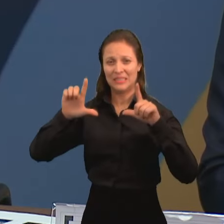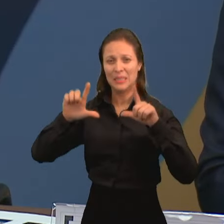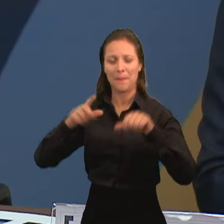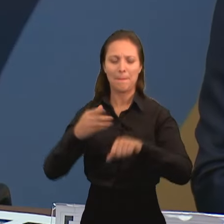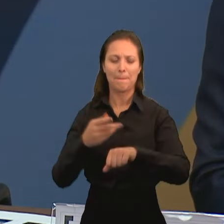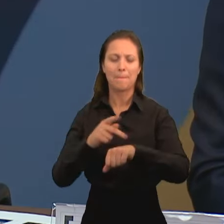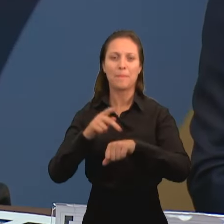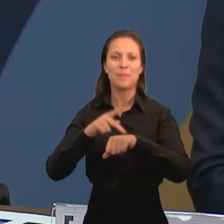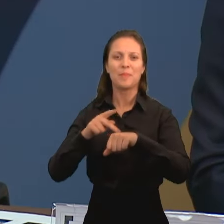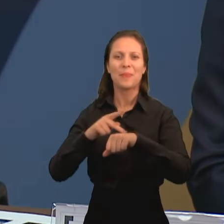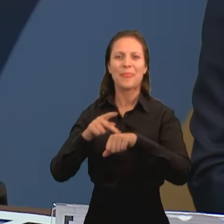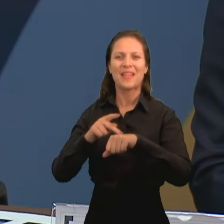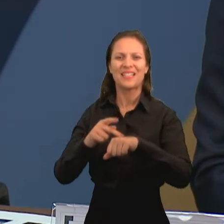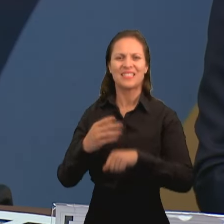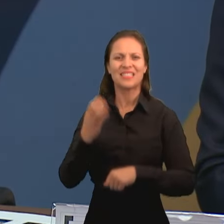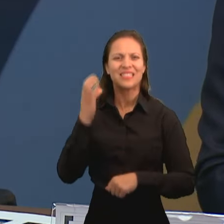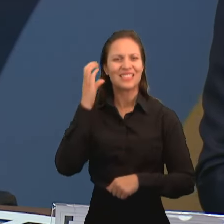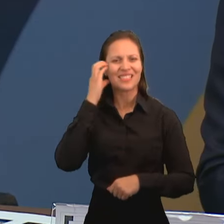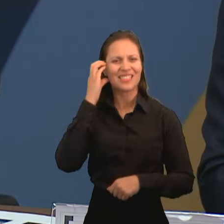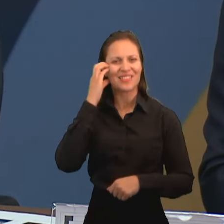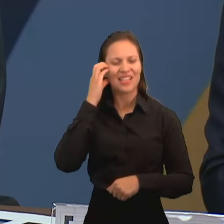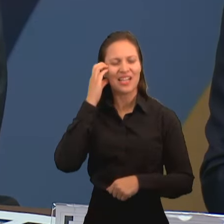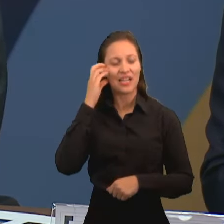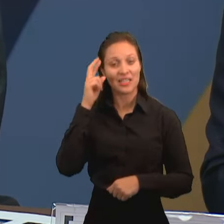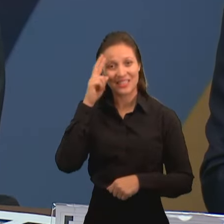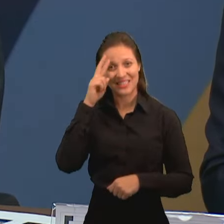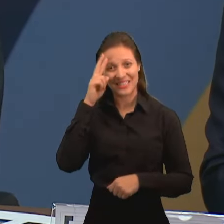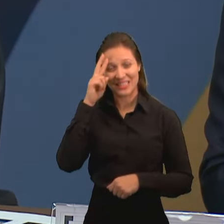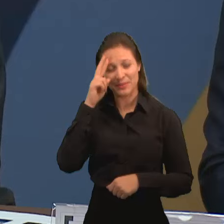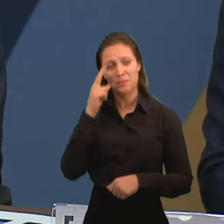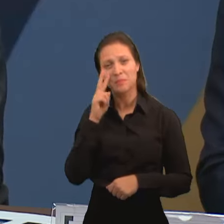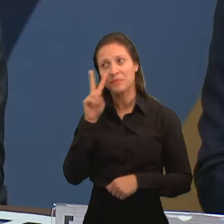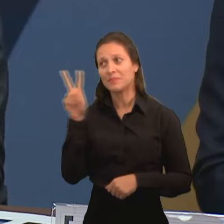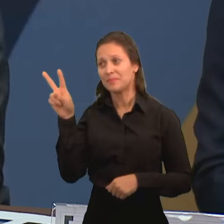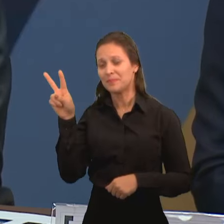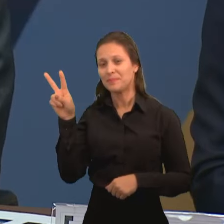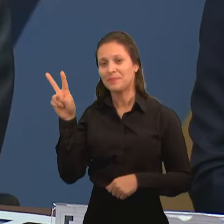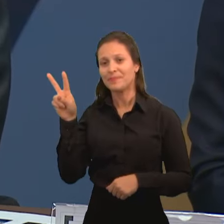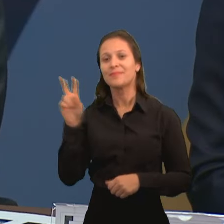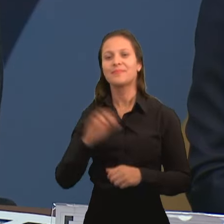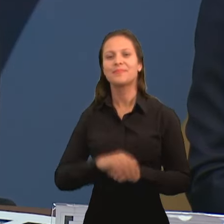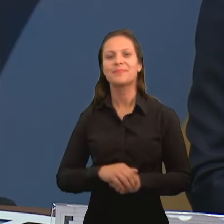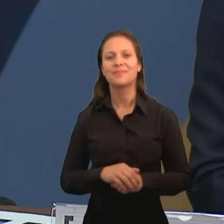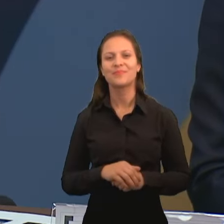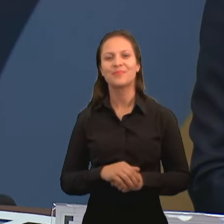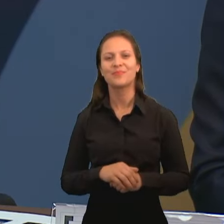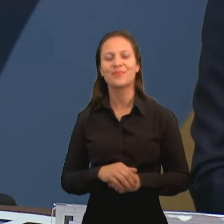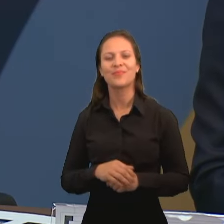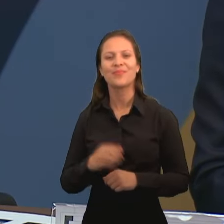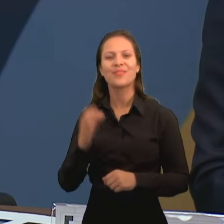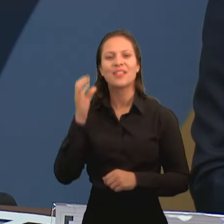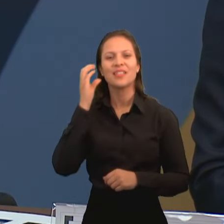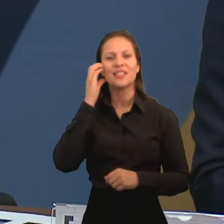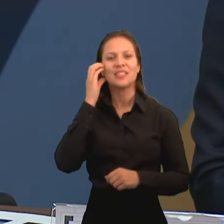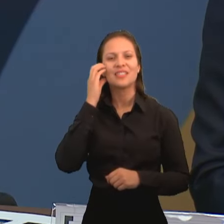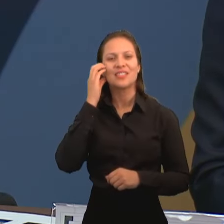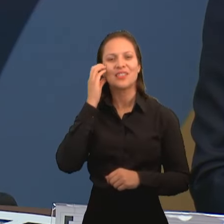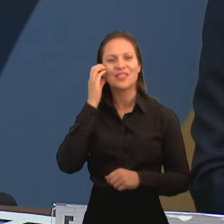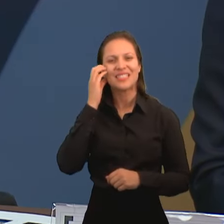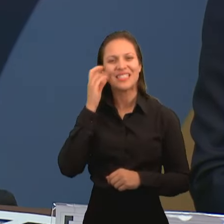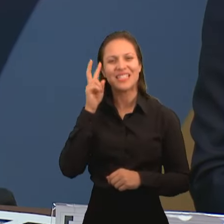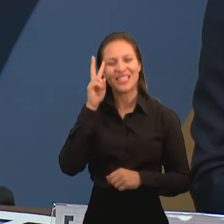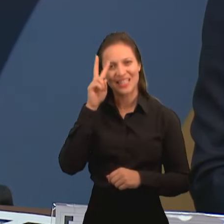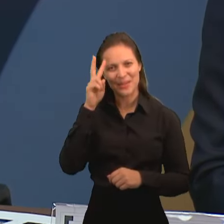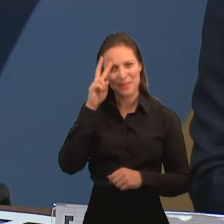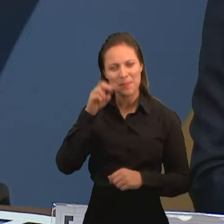Los slides de fondo negro no era moda, los celulares eran así, el mayor nombre del área de